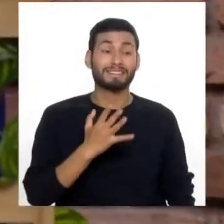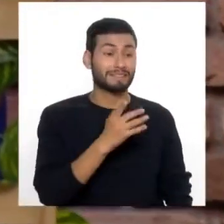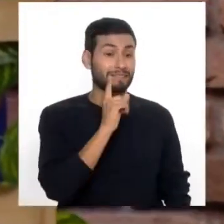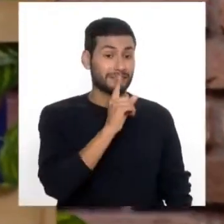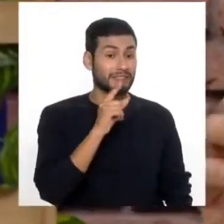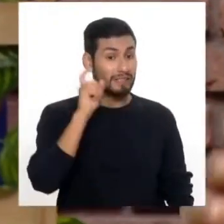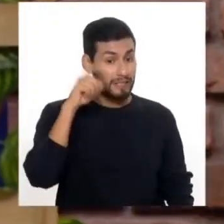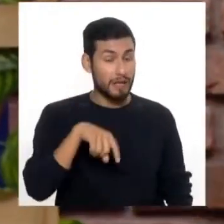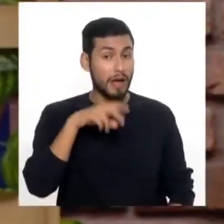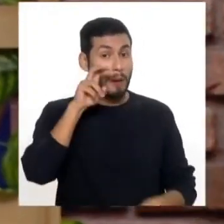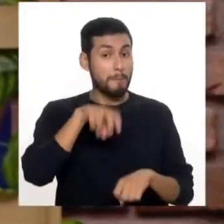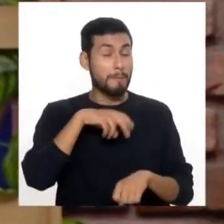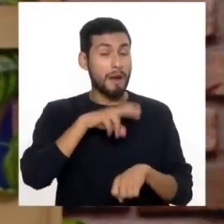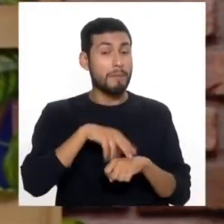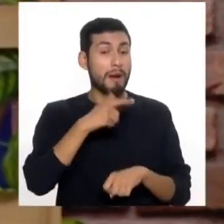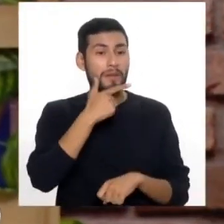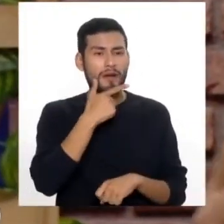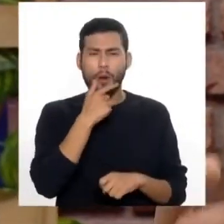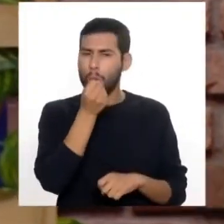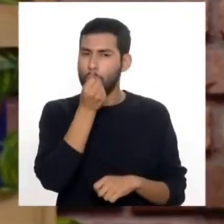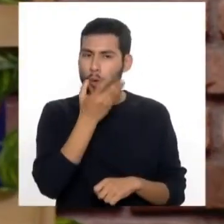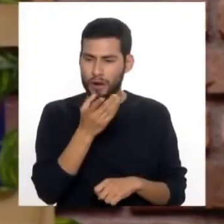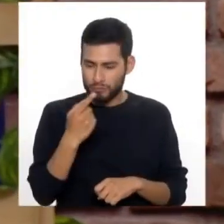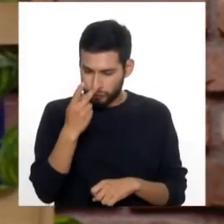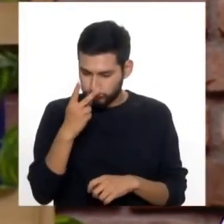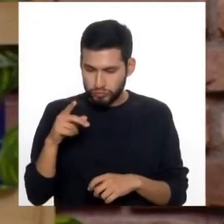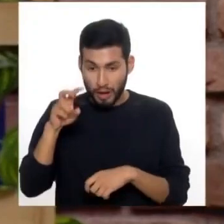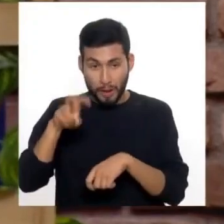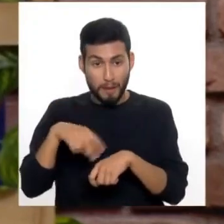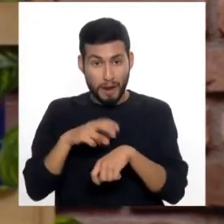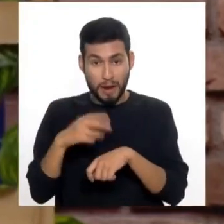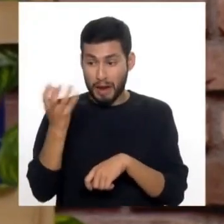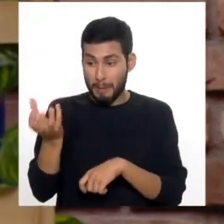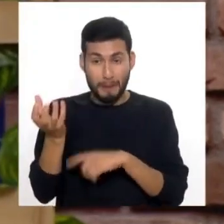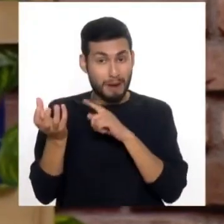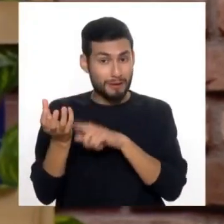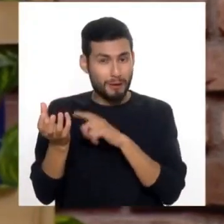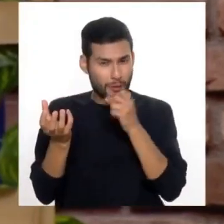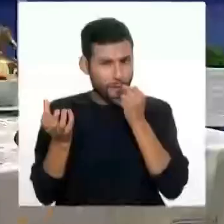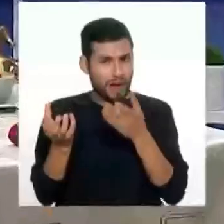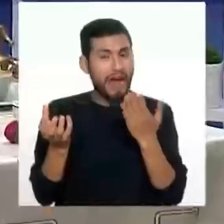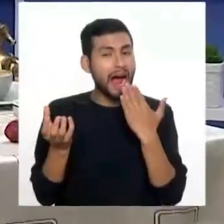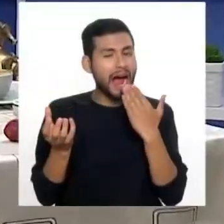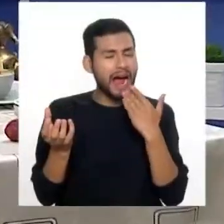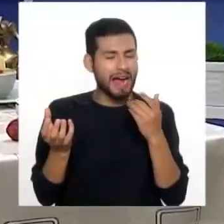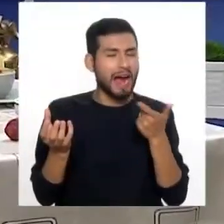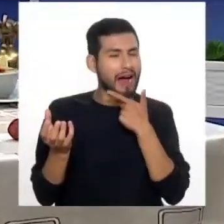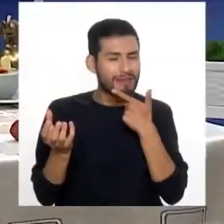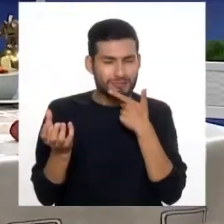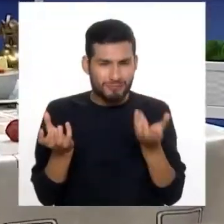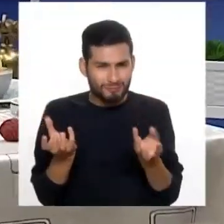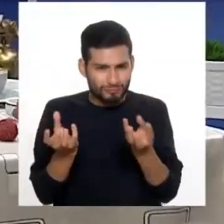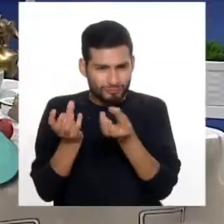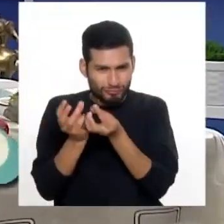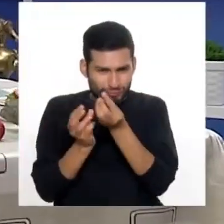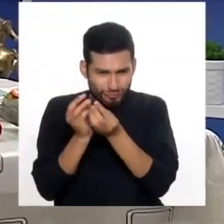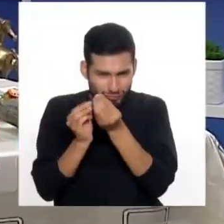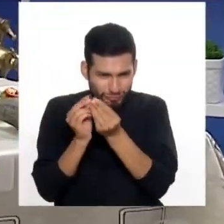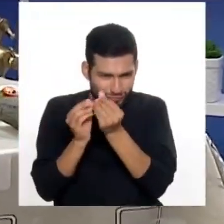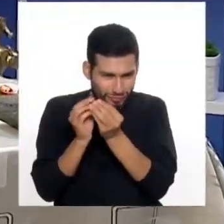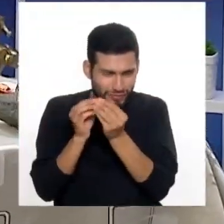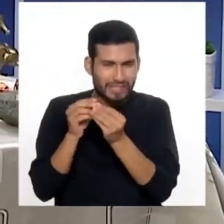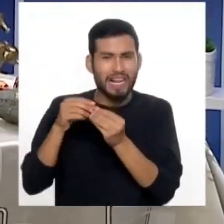la calidad de la papa amarilla. Ajá, sí, una vemos buena el color. Papa amarilla, un ajicito amarillo. Perfecto, hacemos una